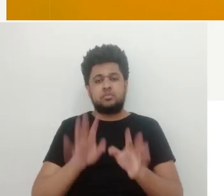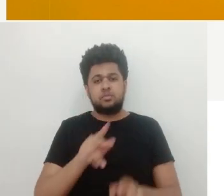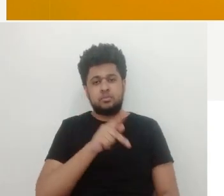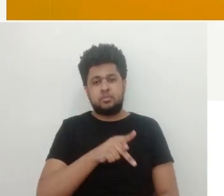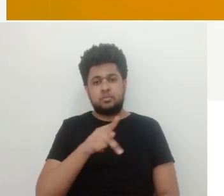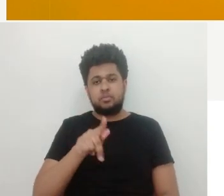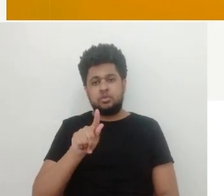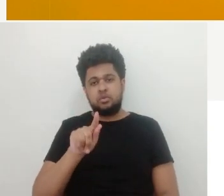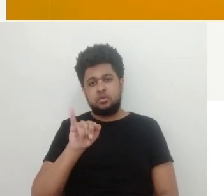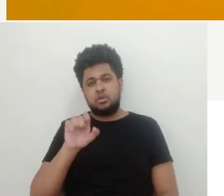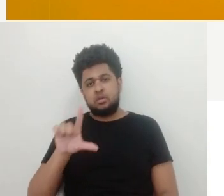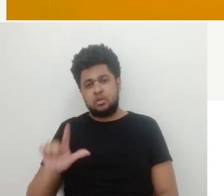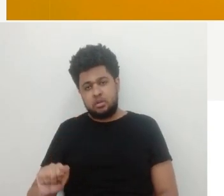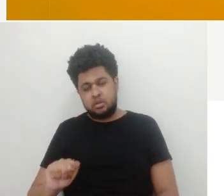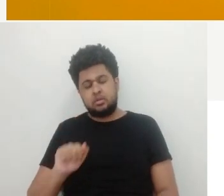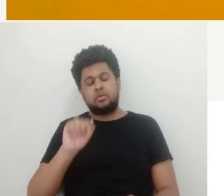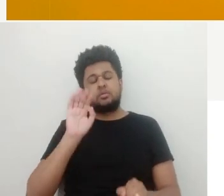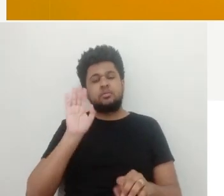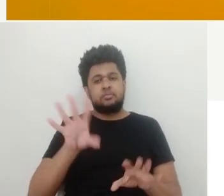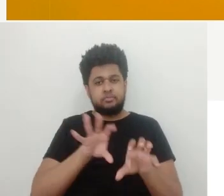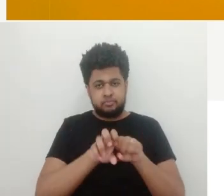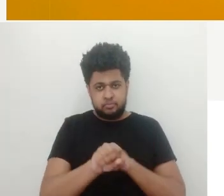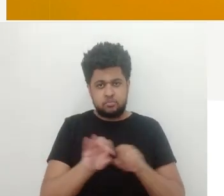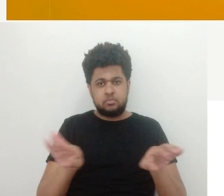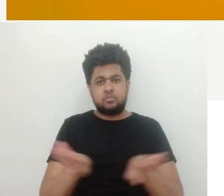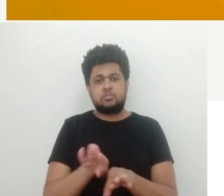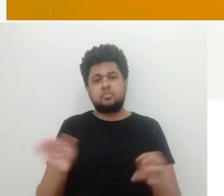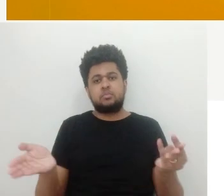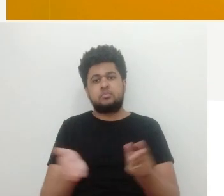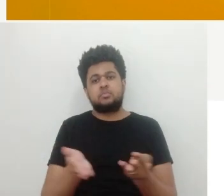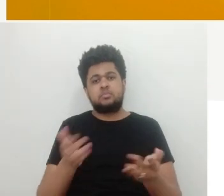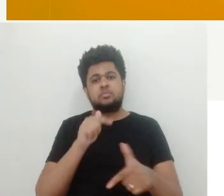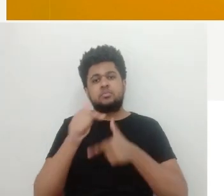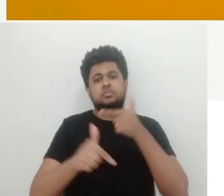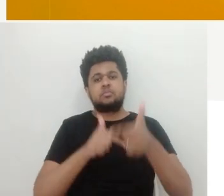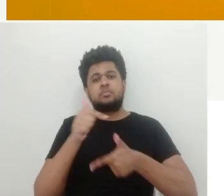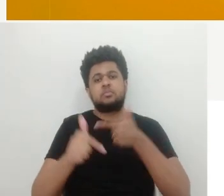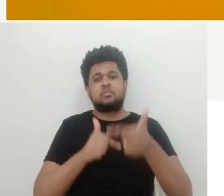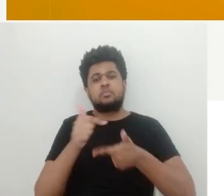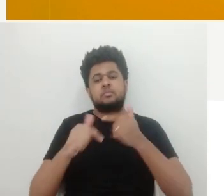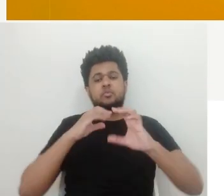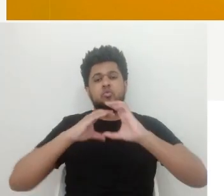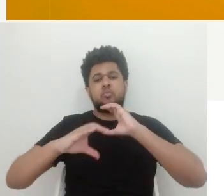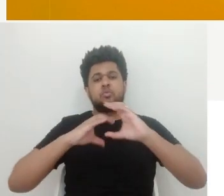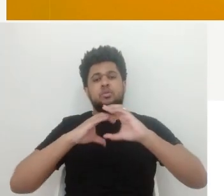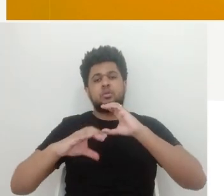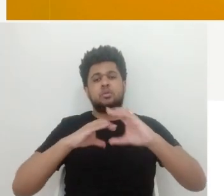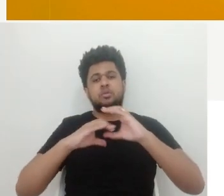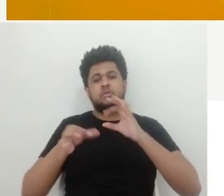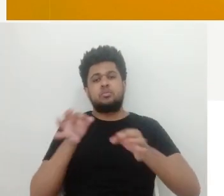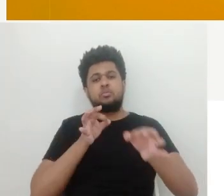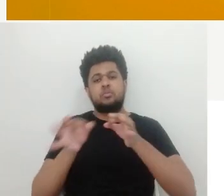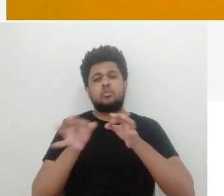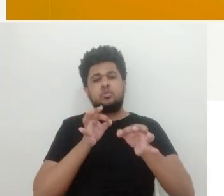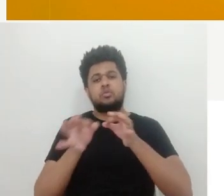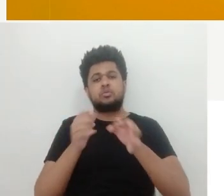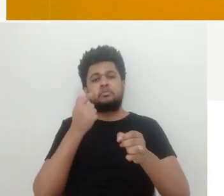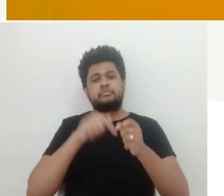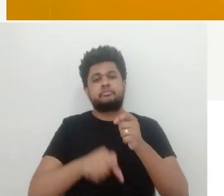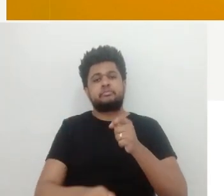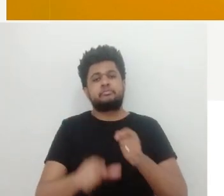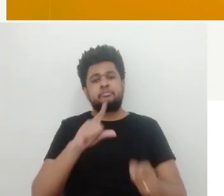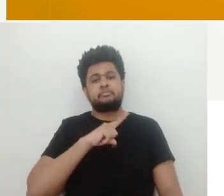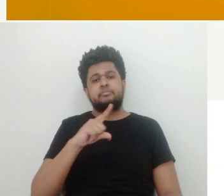Chile, dirigido por la Universidad Austral, Campus Patagonia, y en los proyectos Bosque con Lupa y